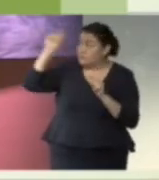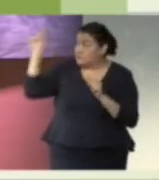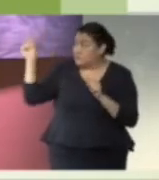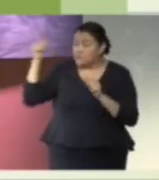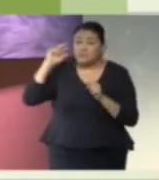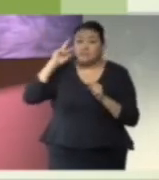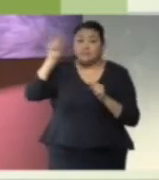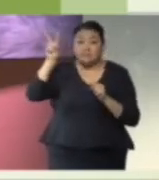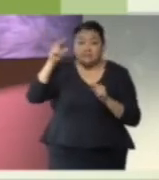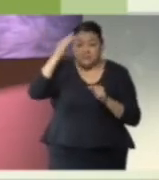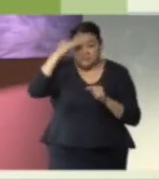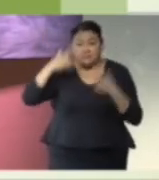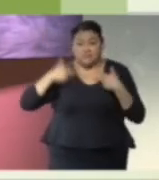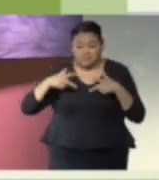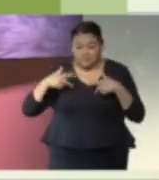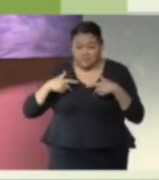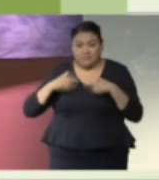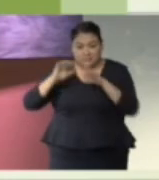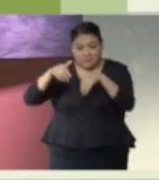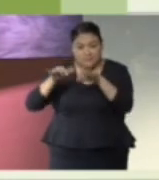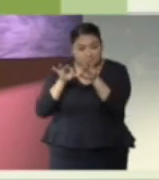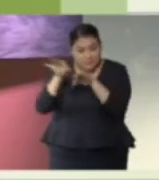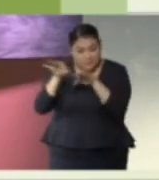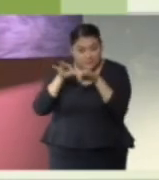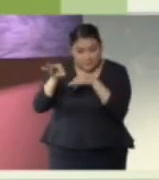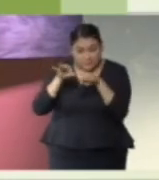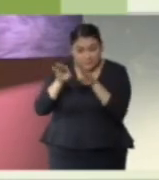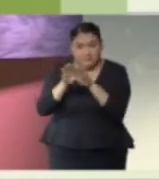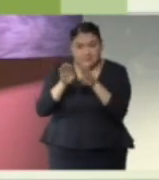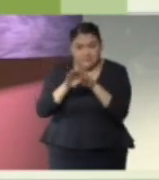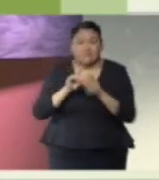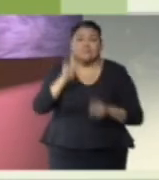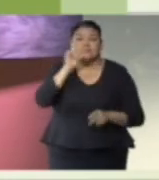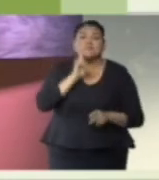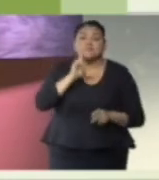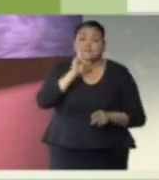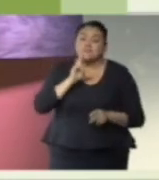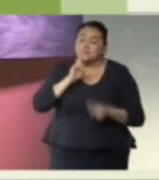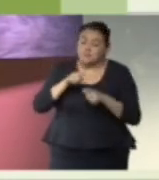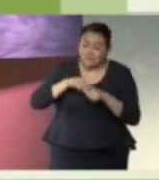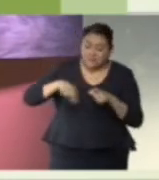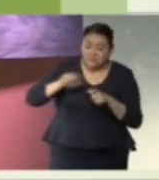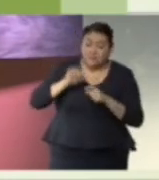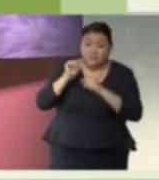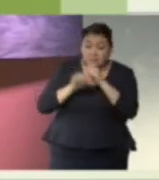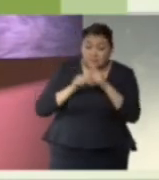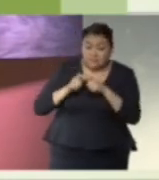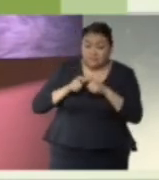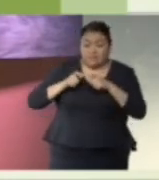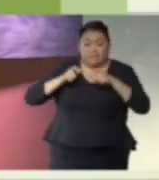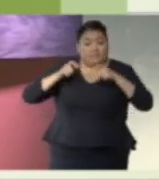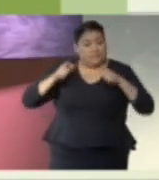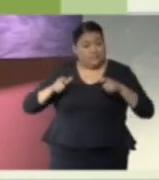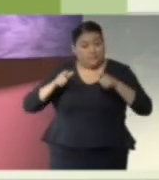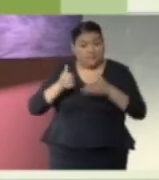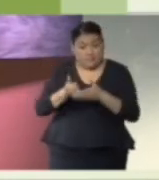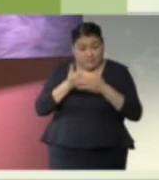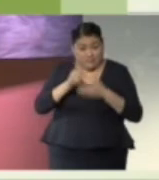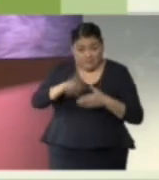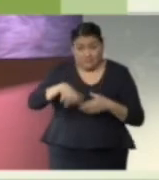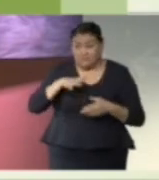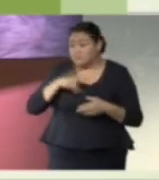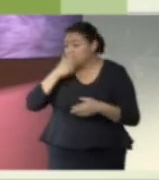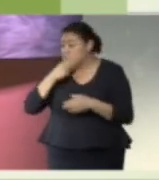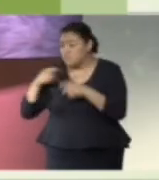la tasa de participación de las mujeres, porque es una variable que tiene más influencia en las mujeres que en los